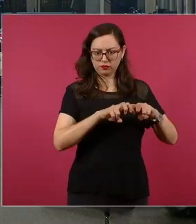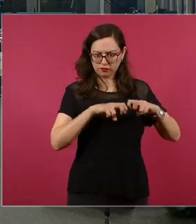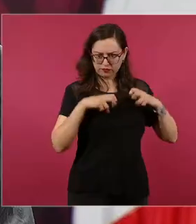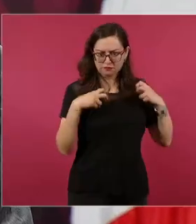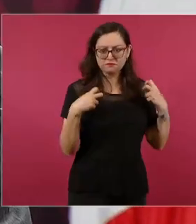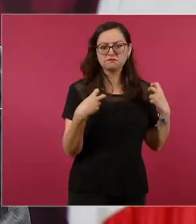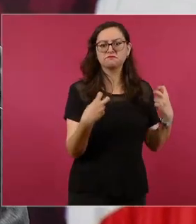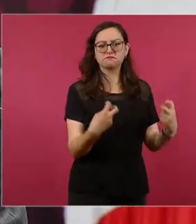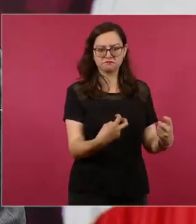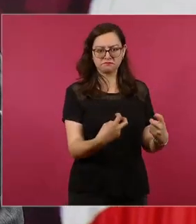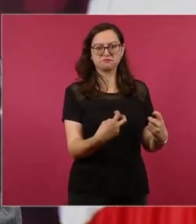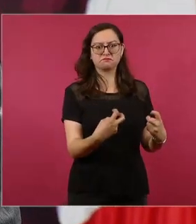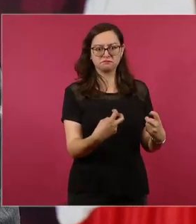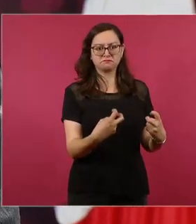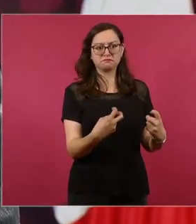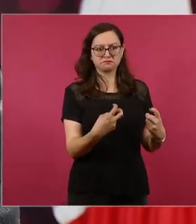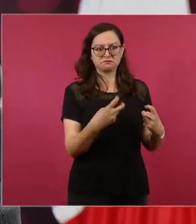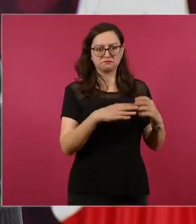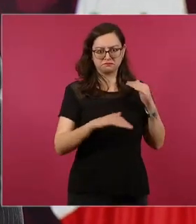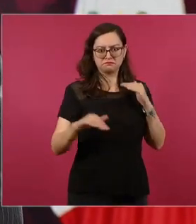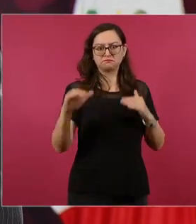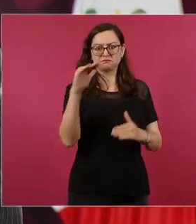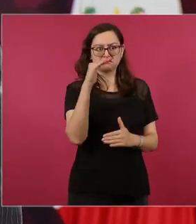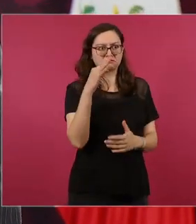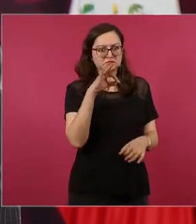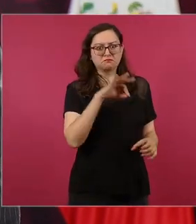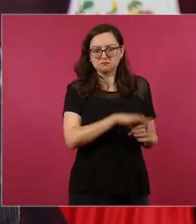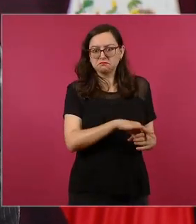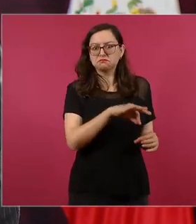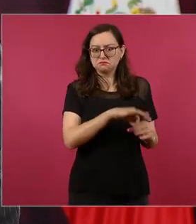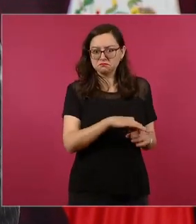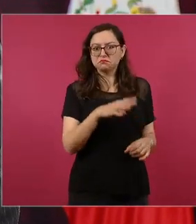jueces y a los magistrados,